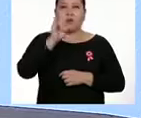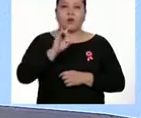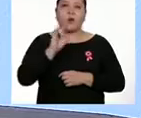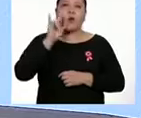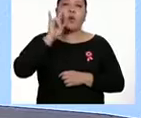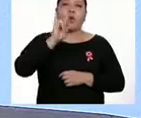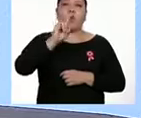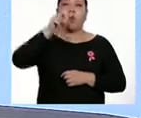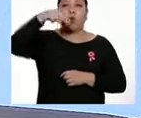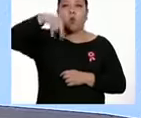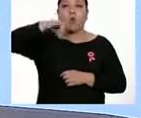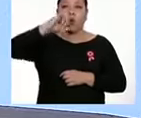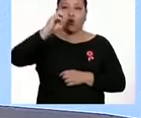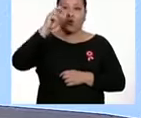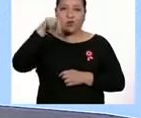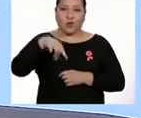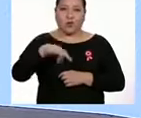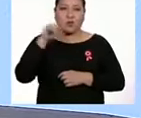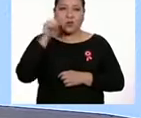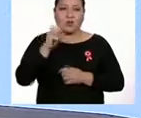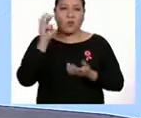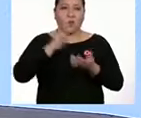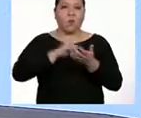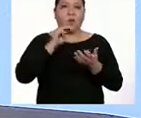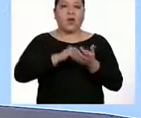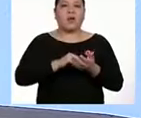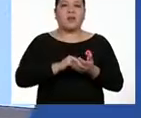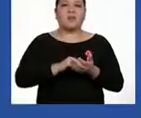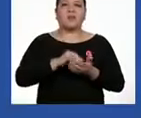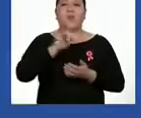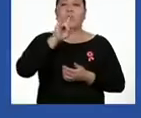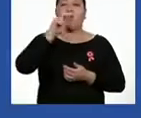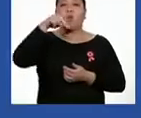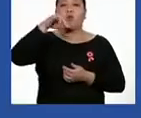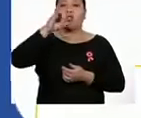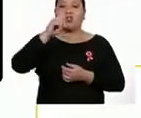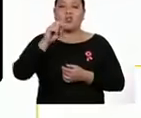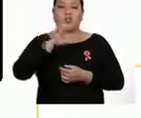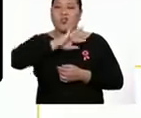todas las peruanas y peruanos. Más unión y menos reunión.